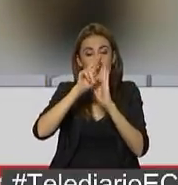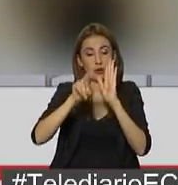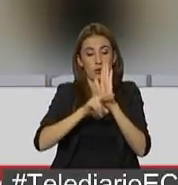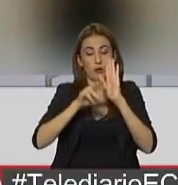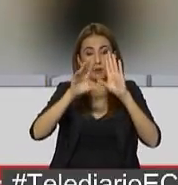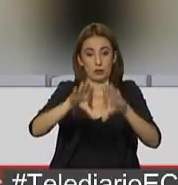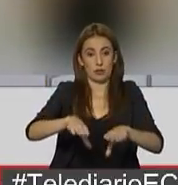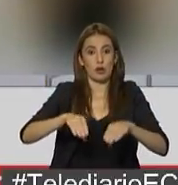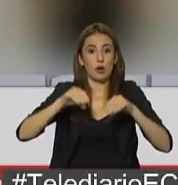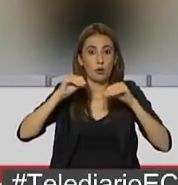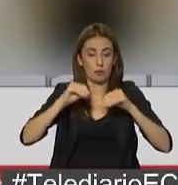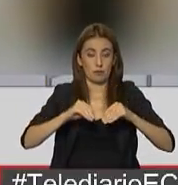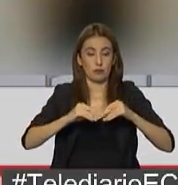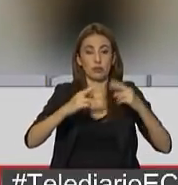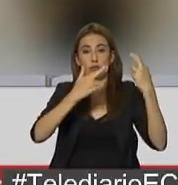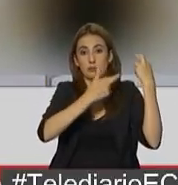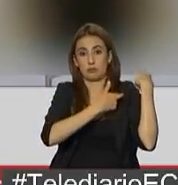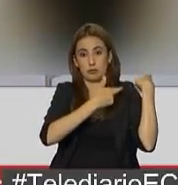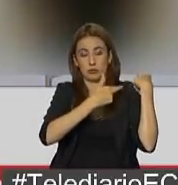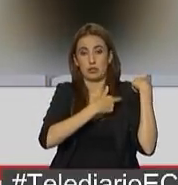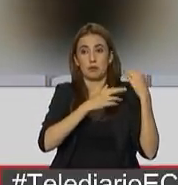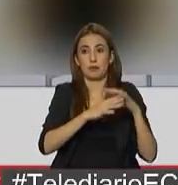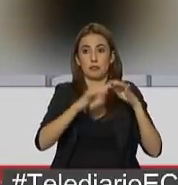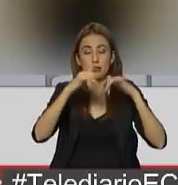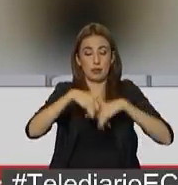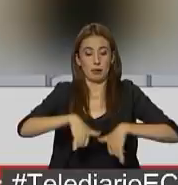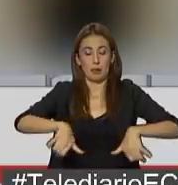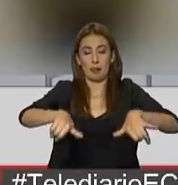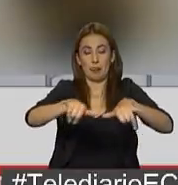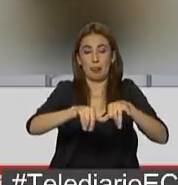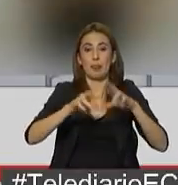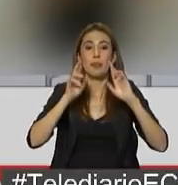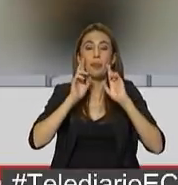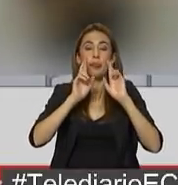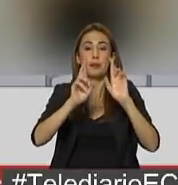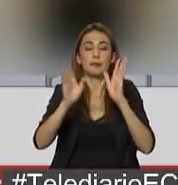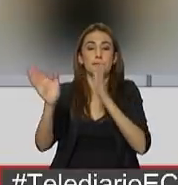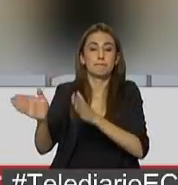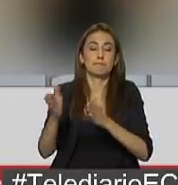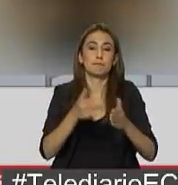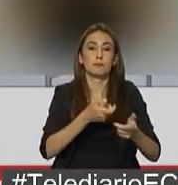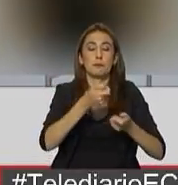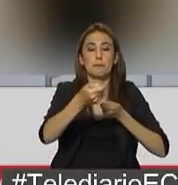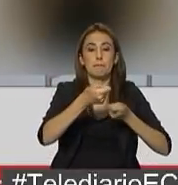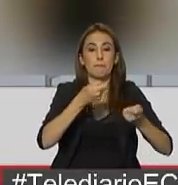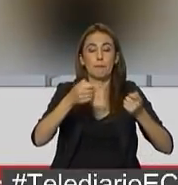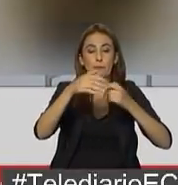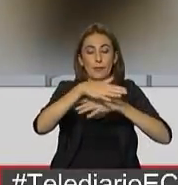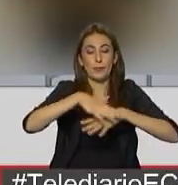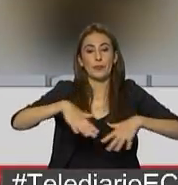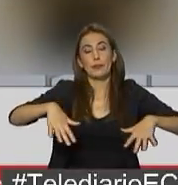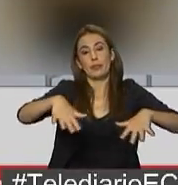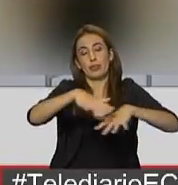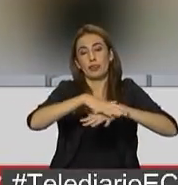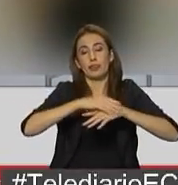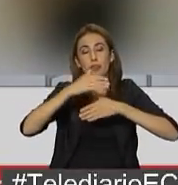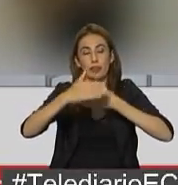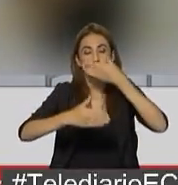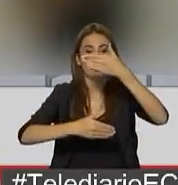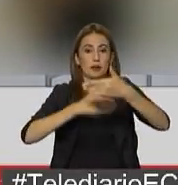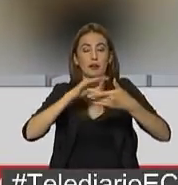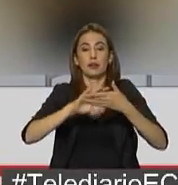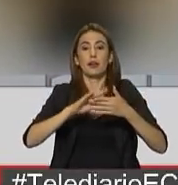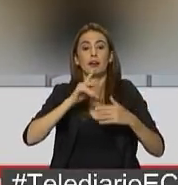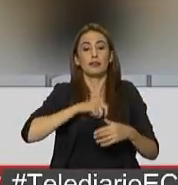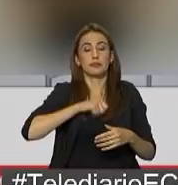estamos adoptando, y como resultado de estas consultas se mantienen los controles en las fronteras interiores terrestres con Portugal